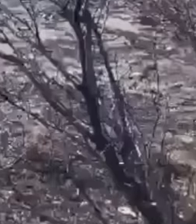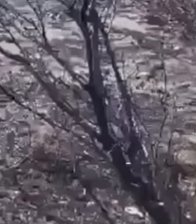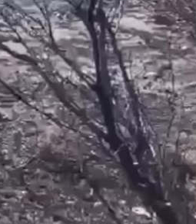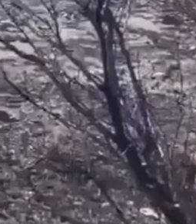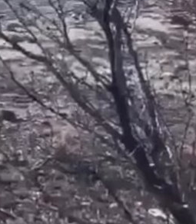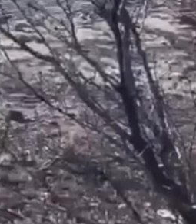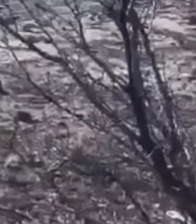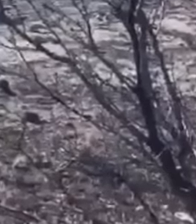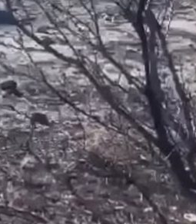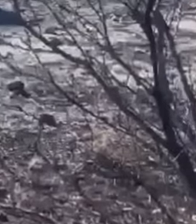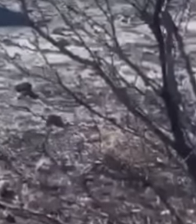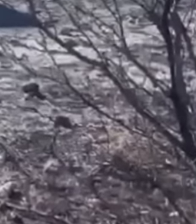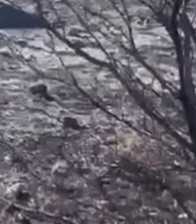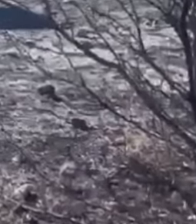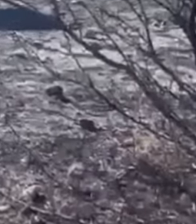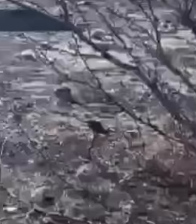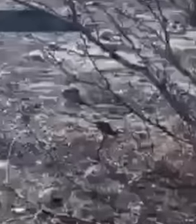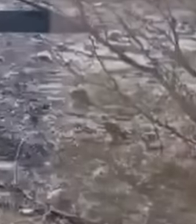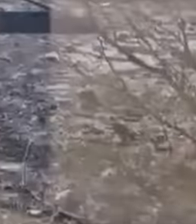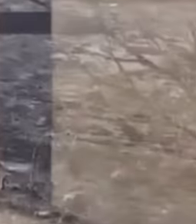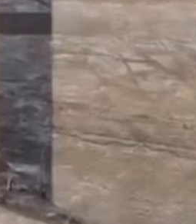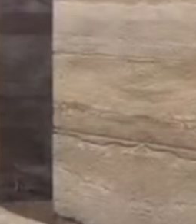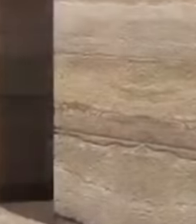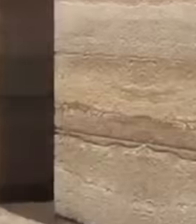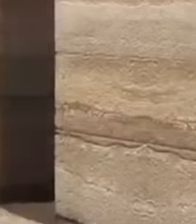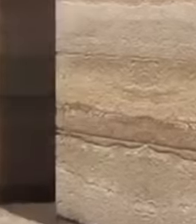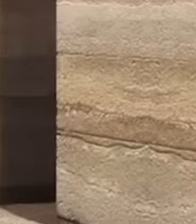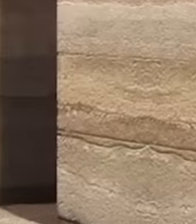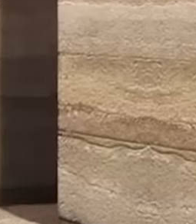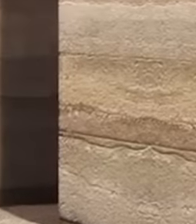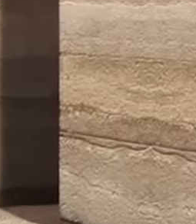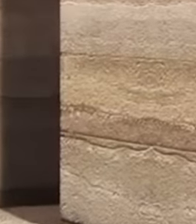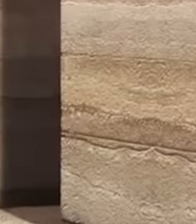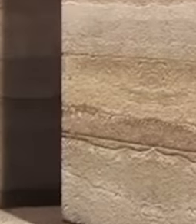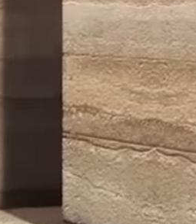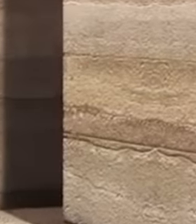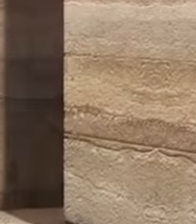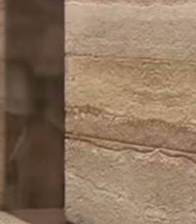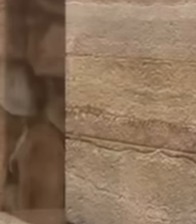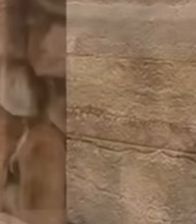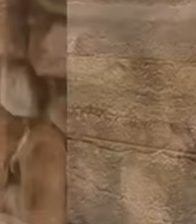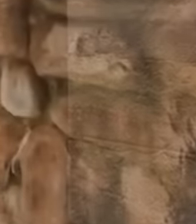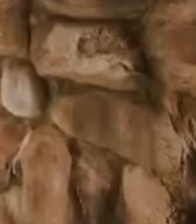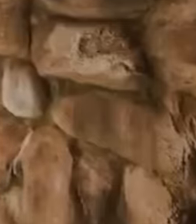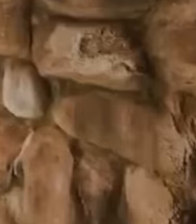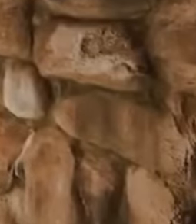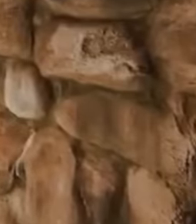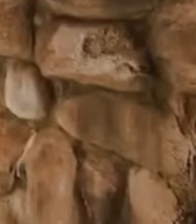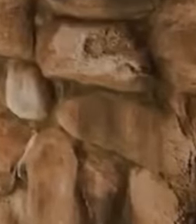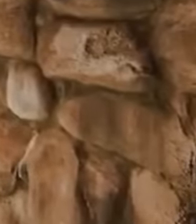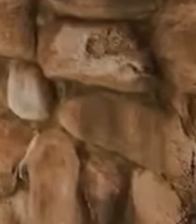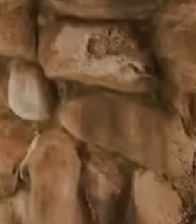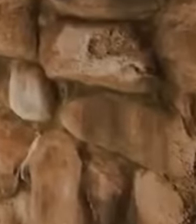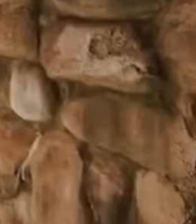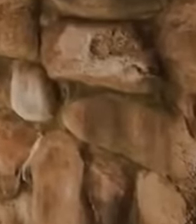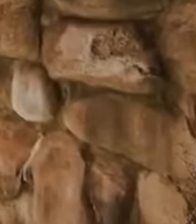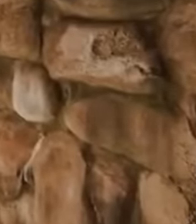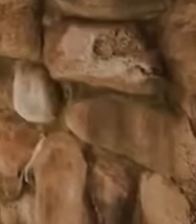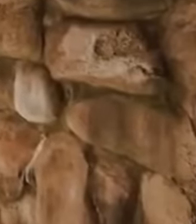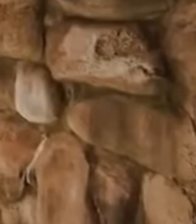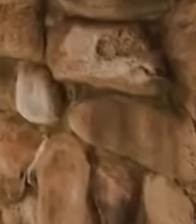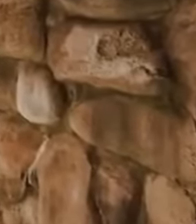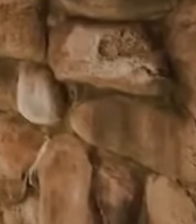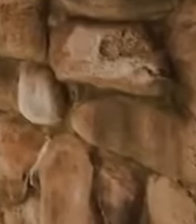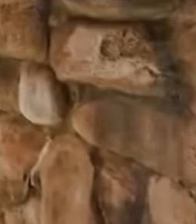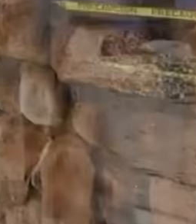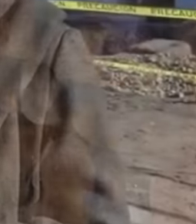está encargado de un memorial que nos haga recordar lo que sucedió en aquel febrero